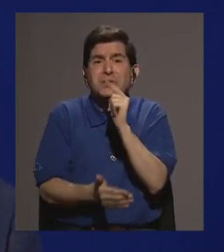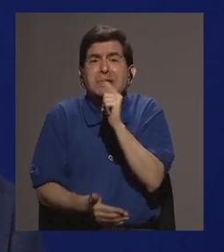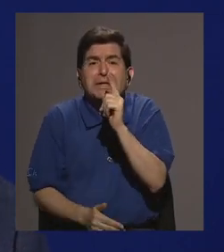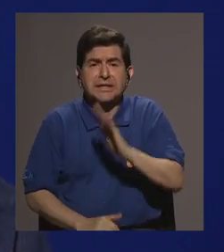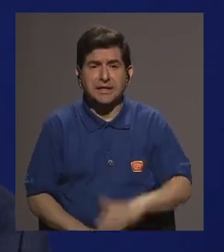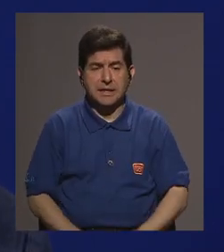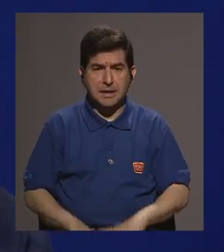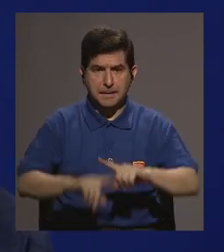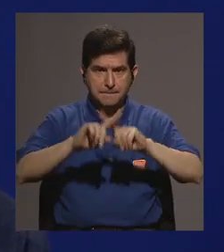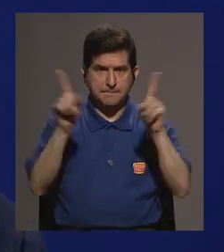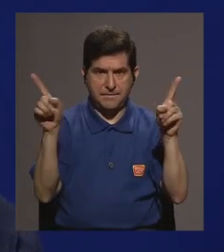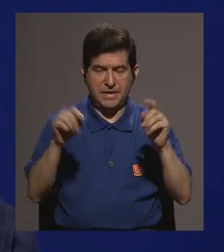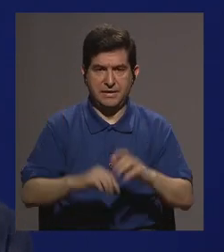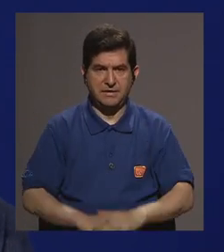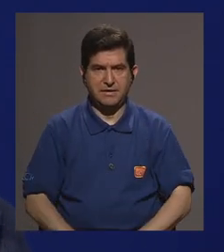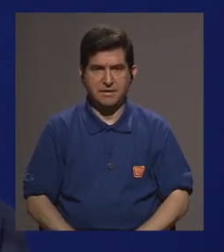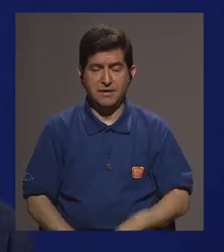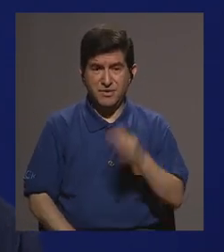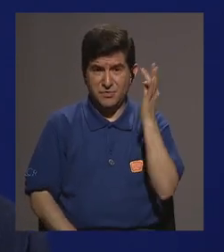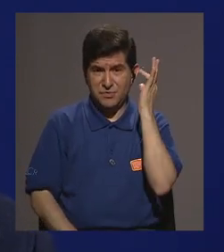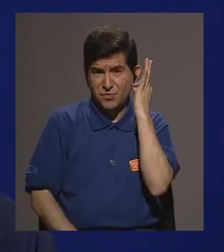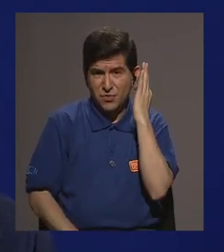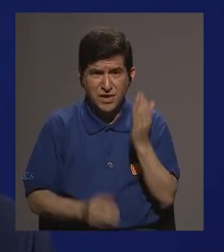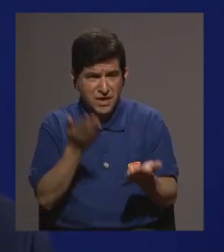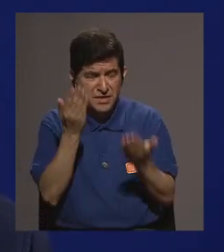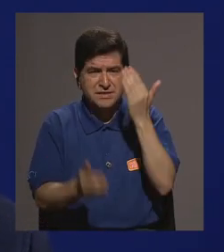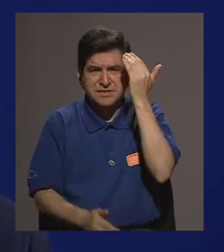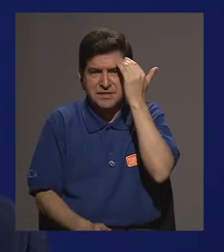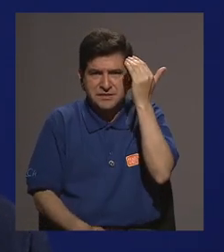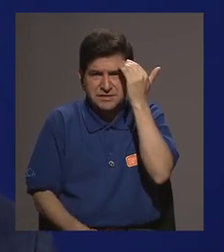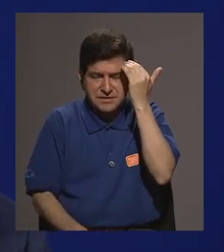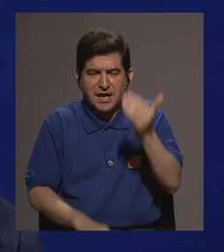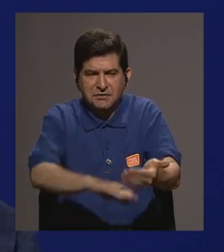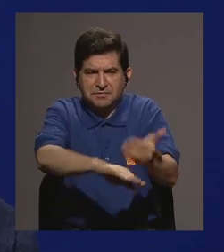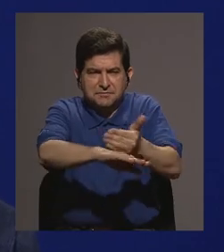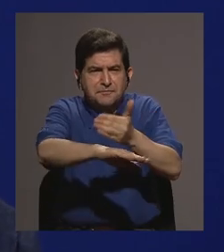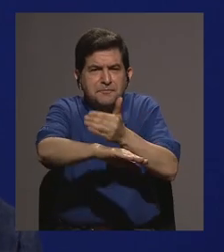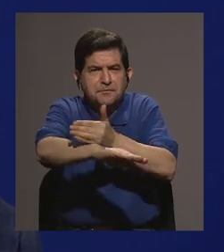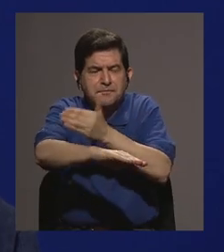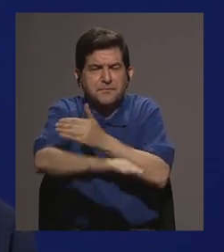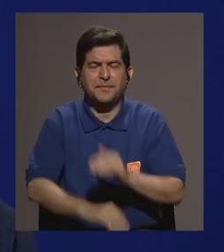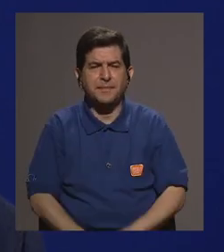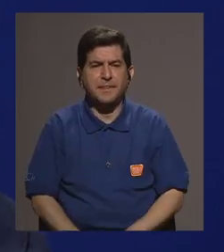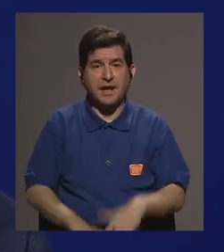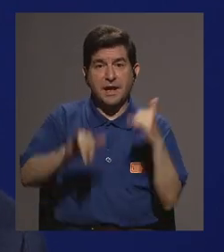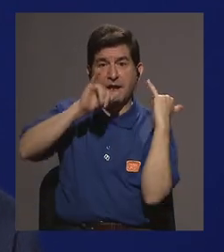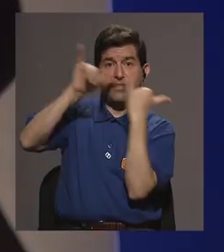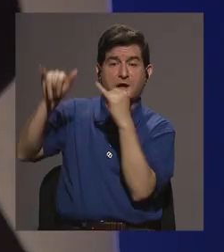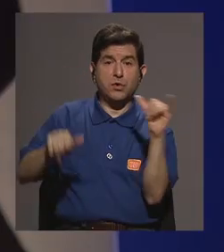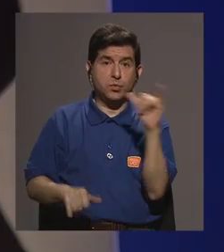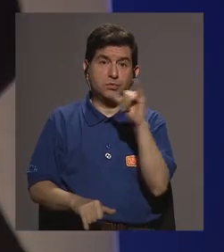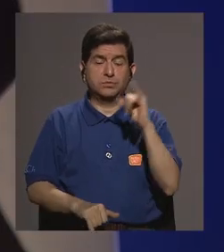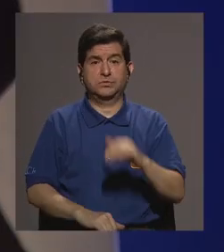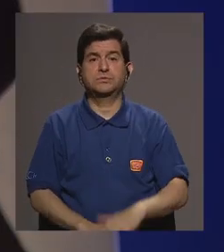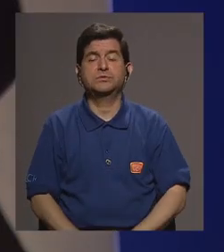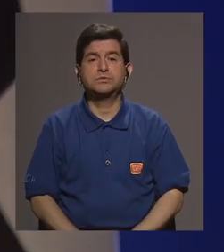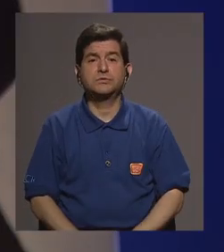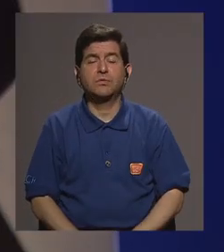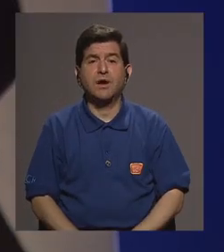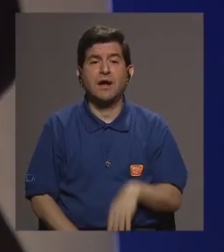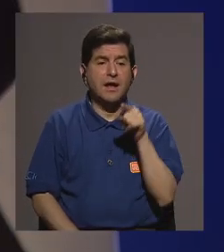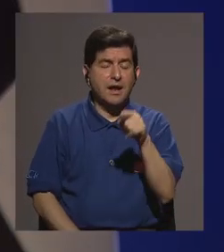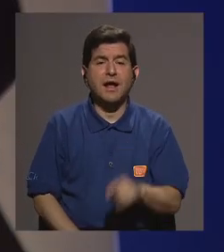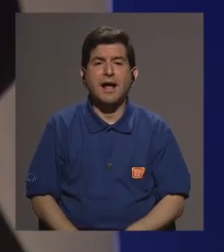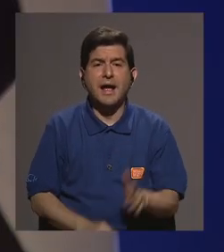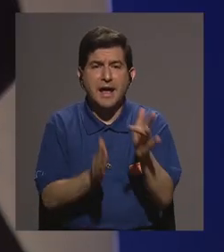ver quién quién me puede ayudar de programas pro y visto que hay mujeres que saben salir adelante la denuncia también